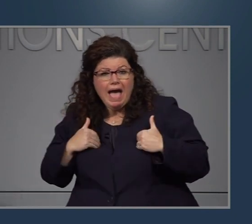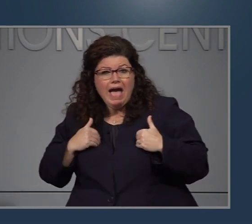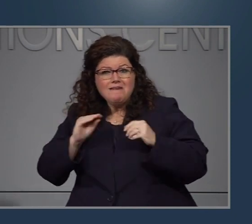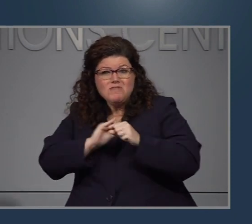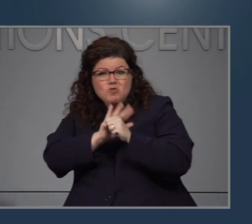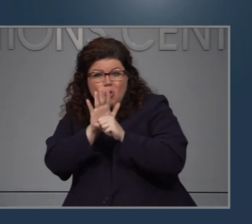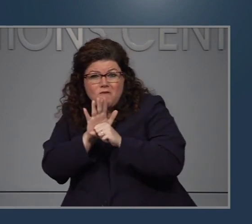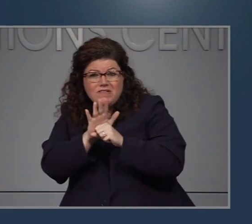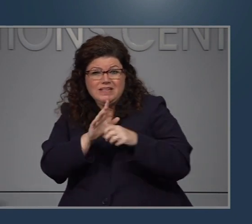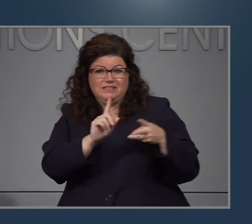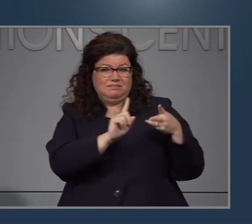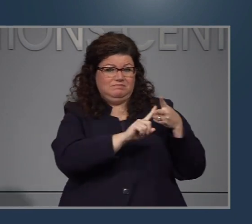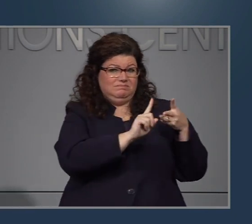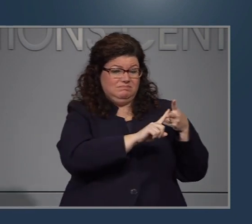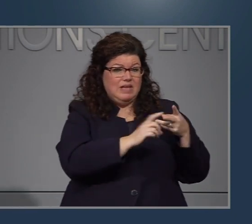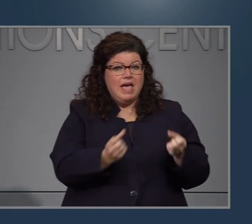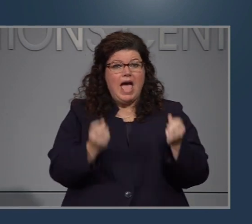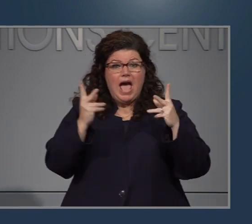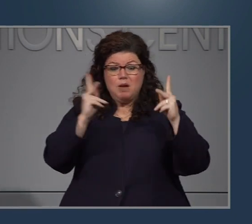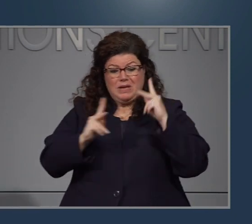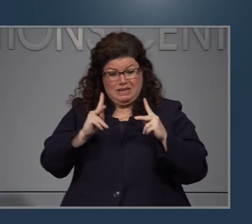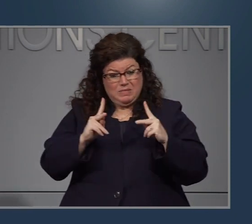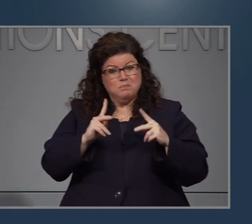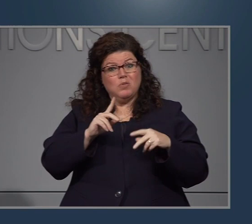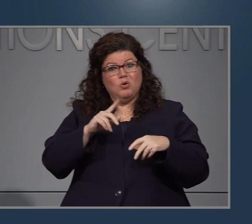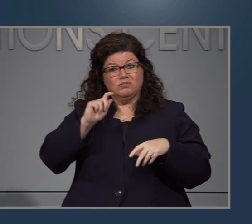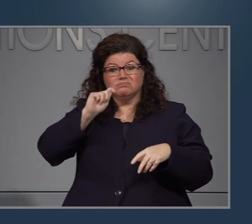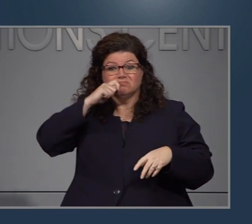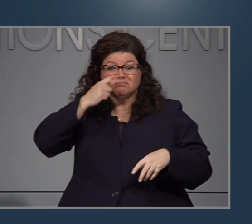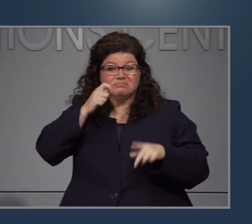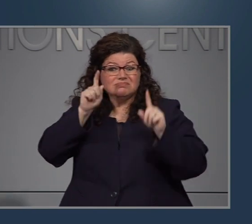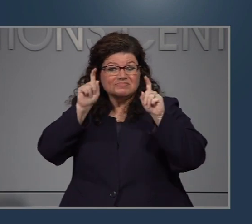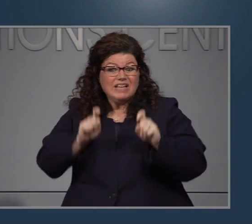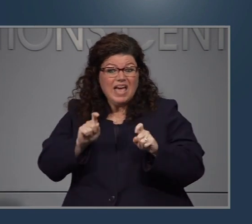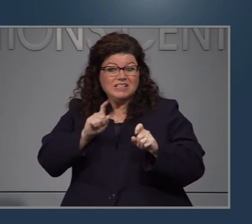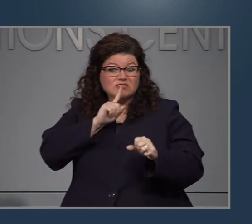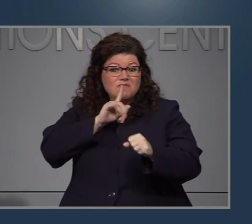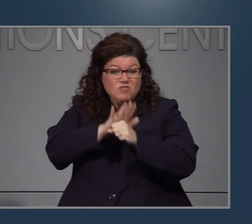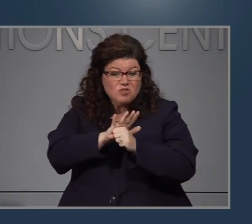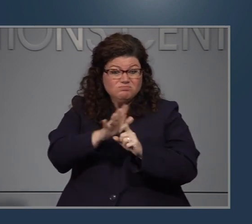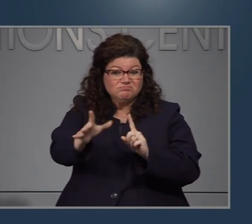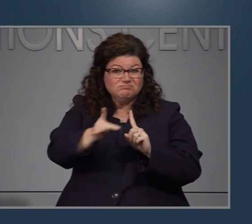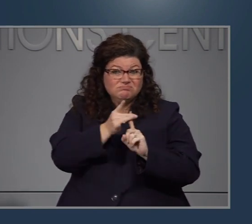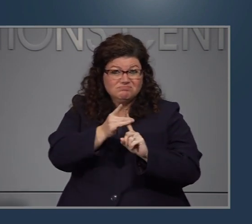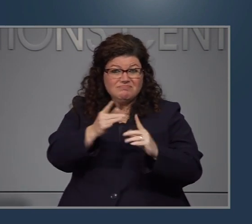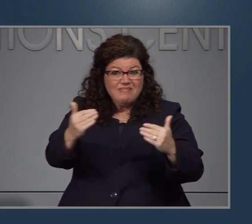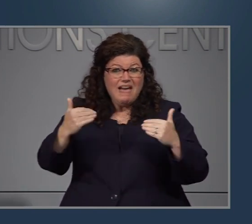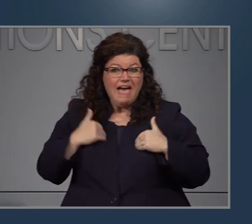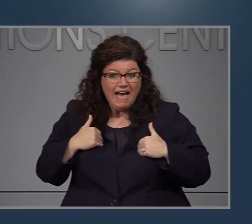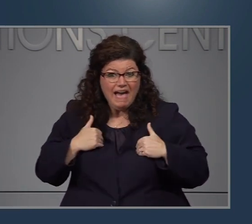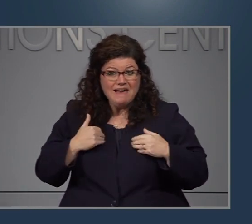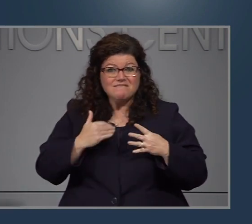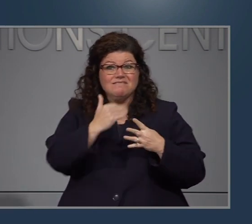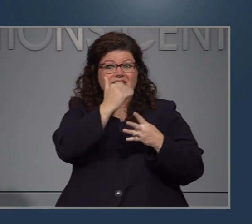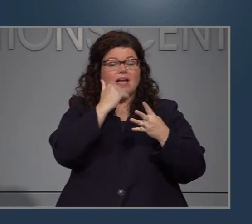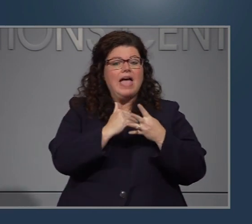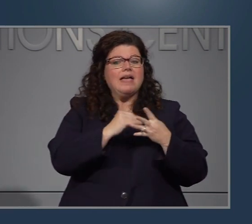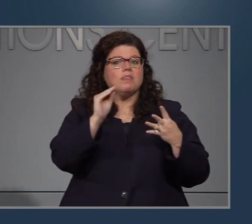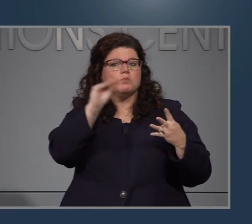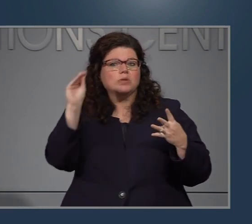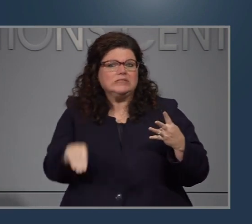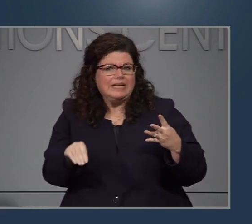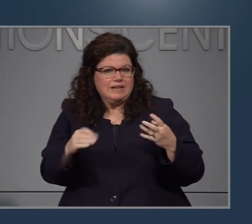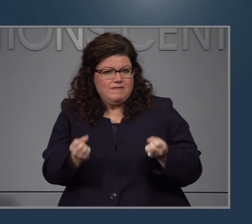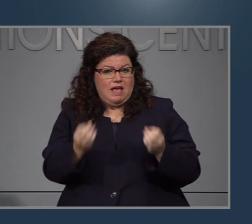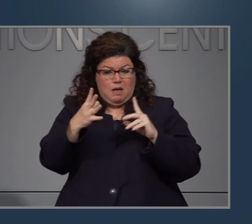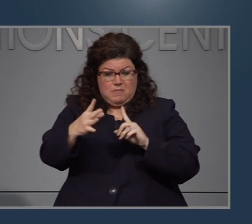casos con síntomas similares a COVID, casos confirmados por laboratorio, pruebas positivas como porcentaje del total de pruebas